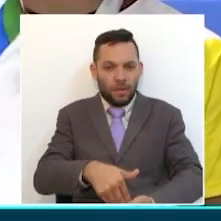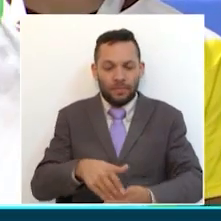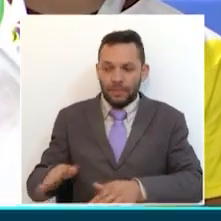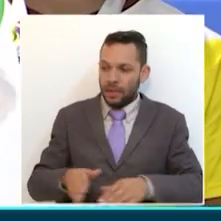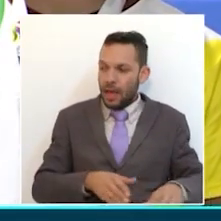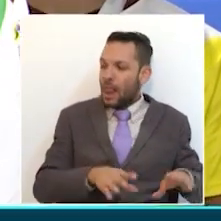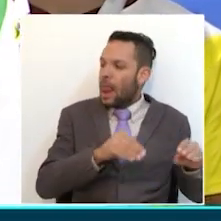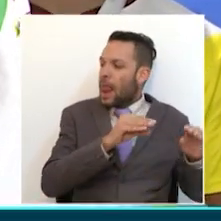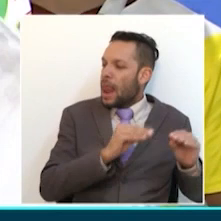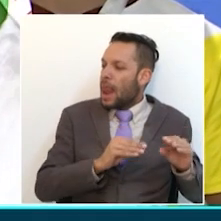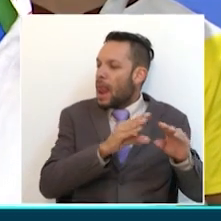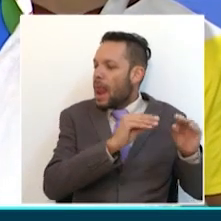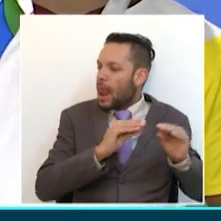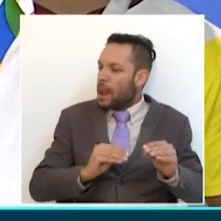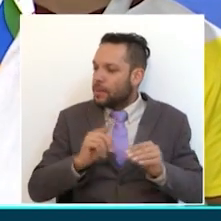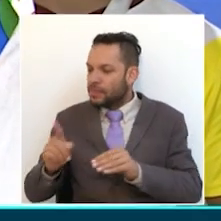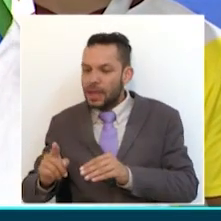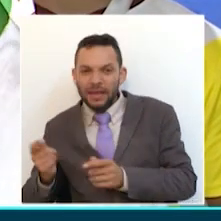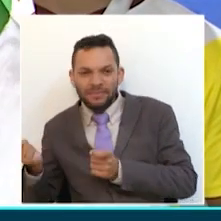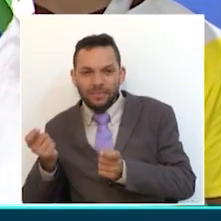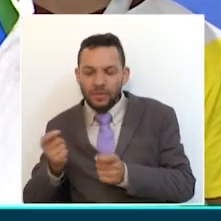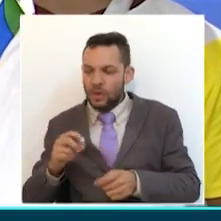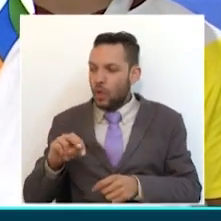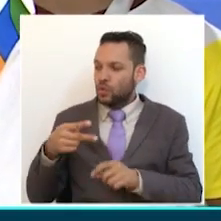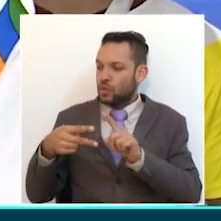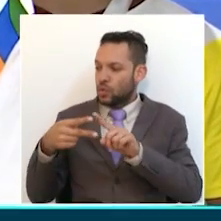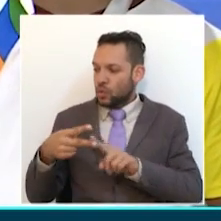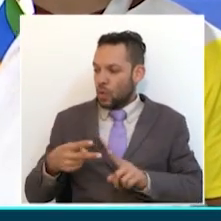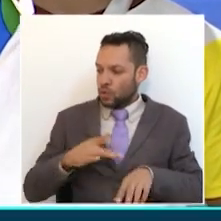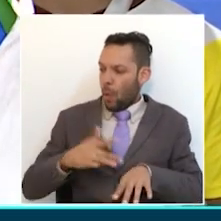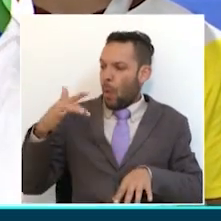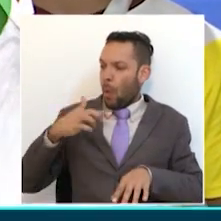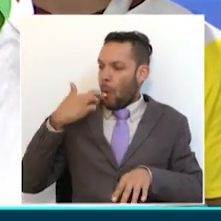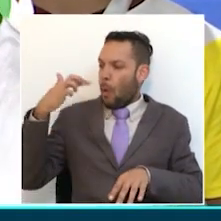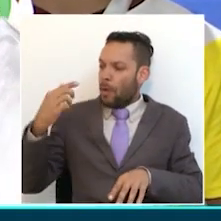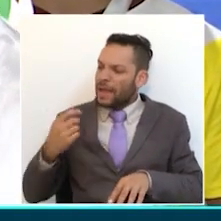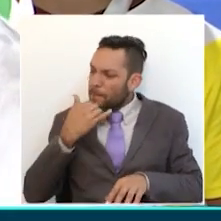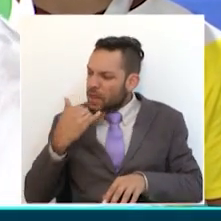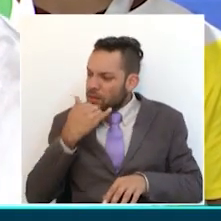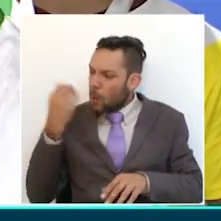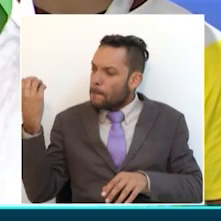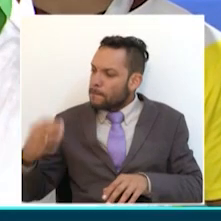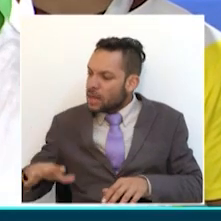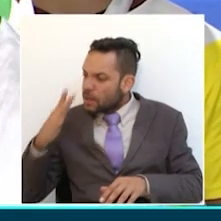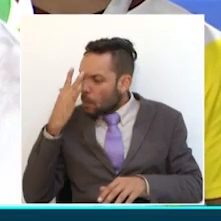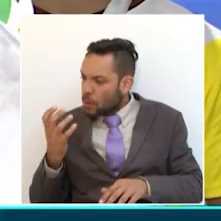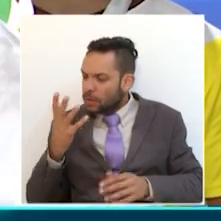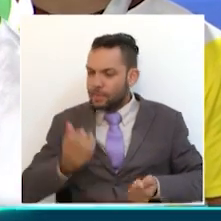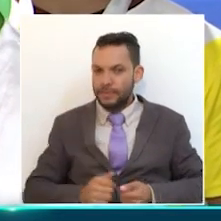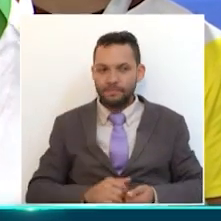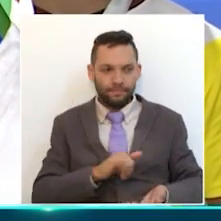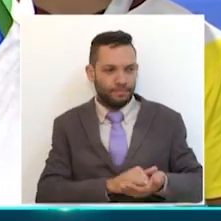como dicen, que hoy se les escaparon 2 medallas de oro. ¿Qué pudo haber pasado? Bueno, en una tenemos